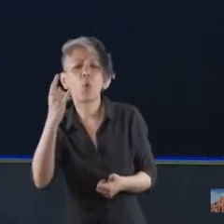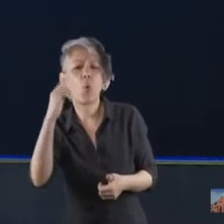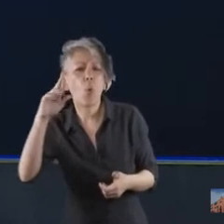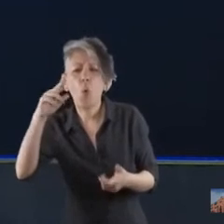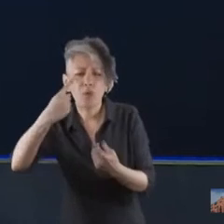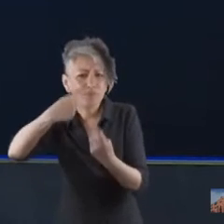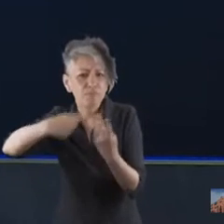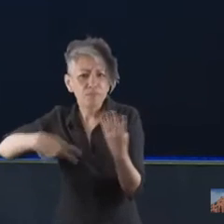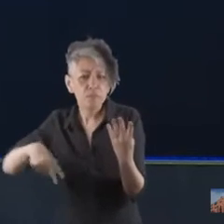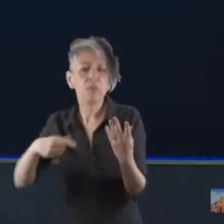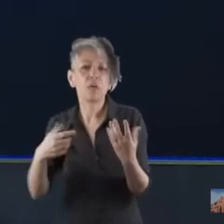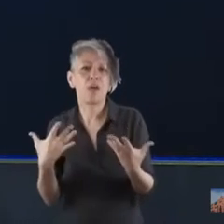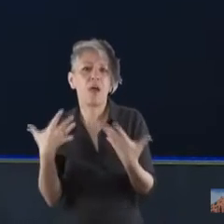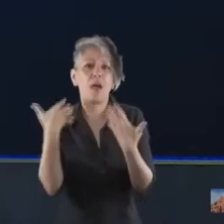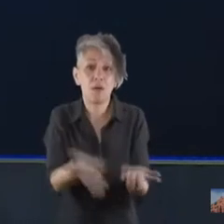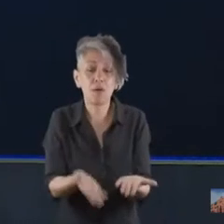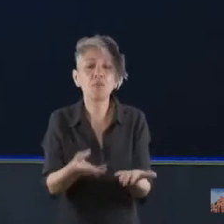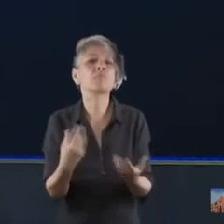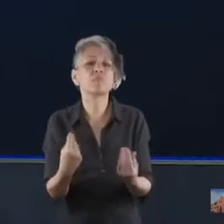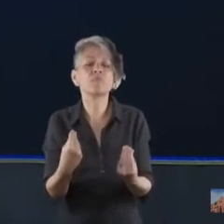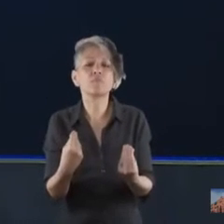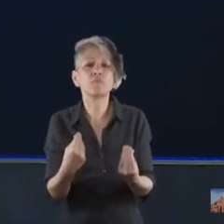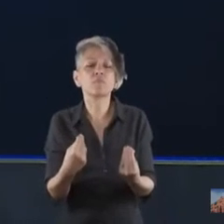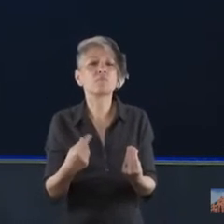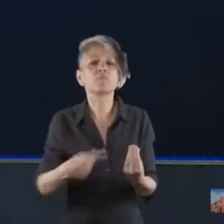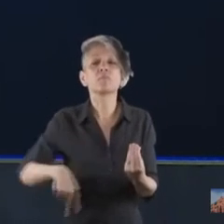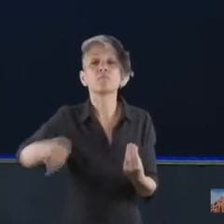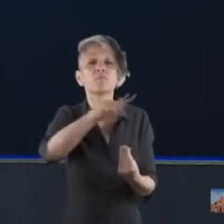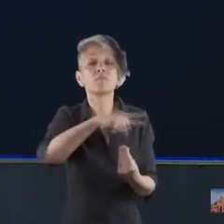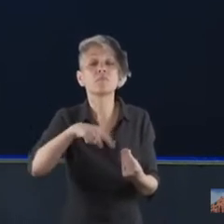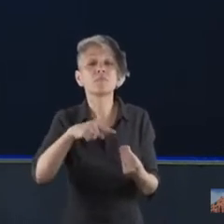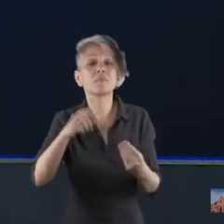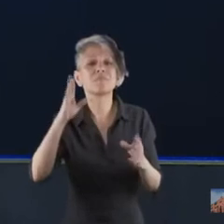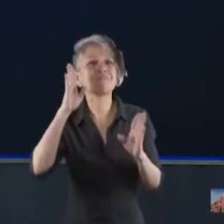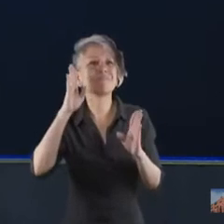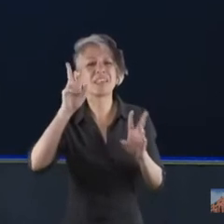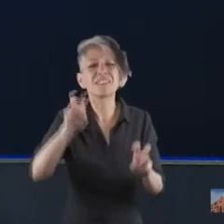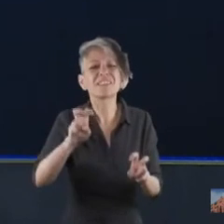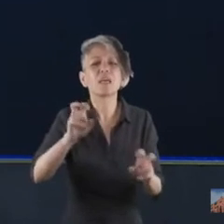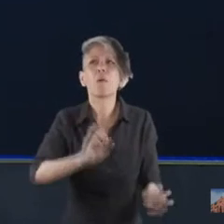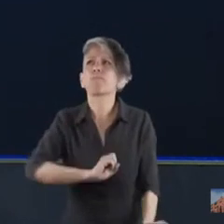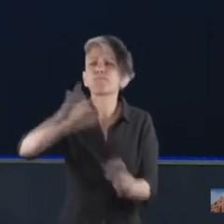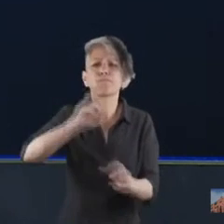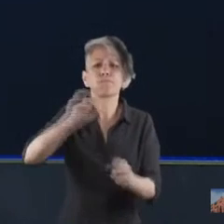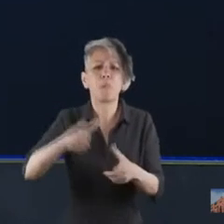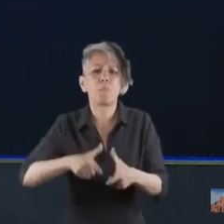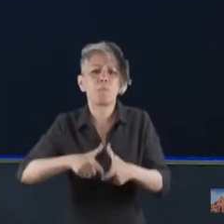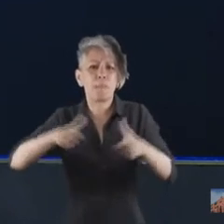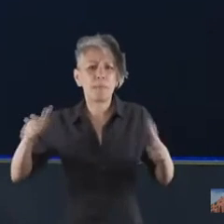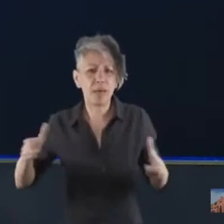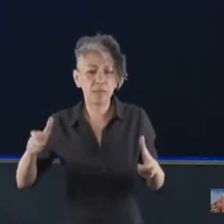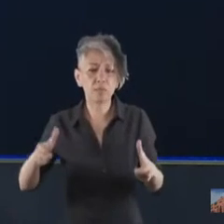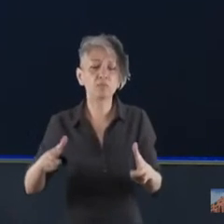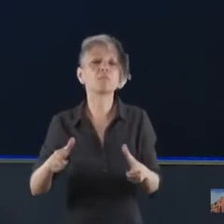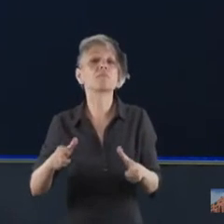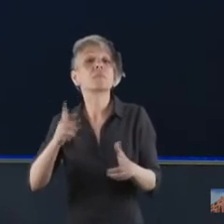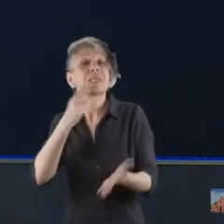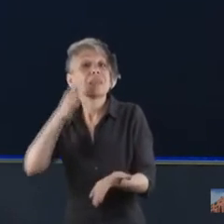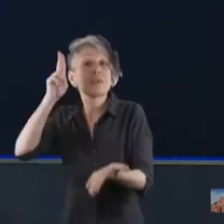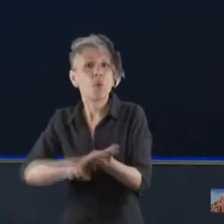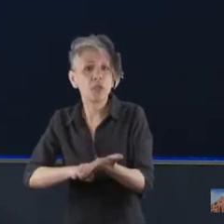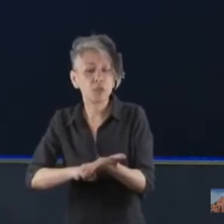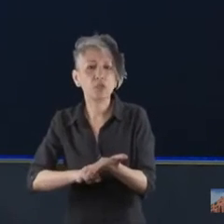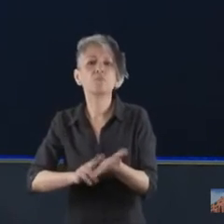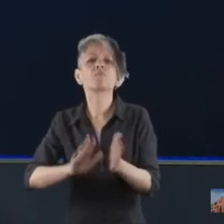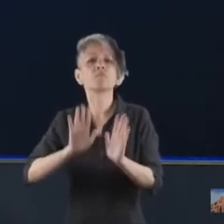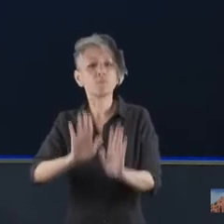beneficios para todo lo que representa el crecimiento de exportaciones el capítulo impositivo vamos a esperar su